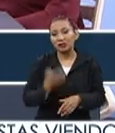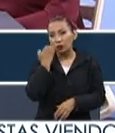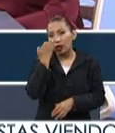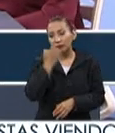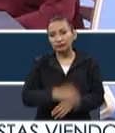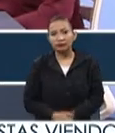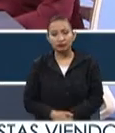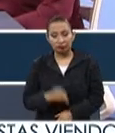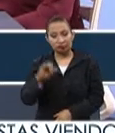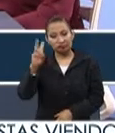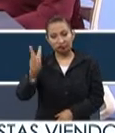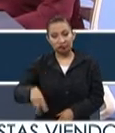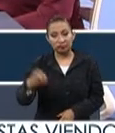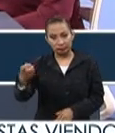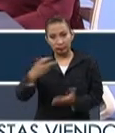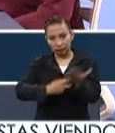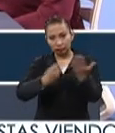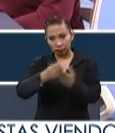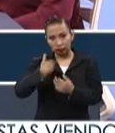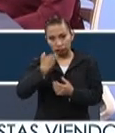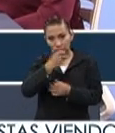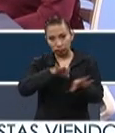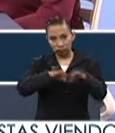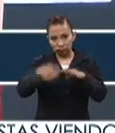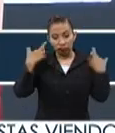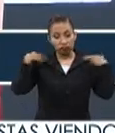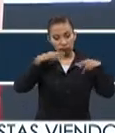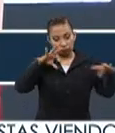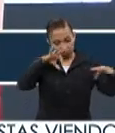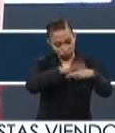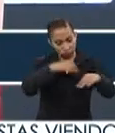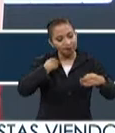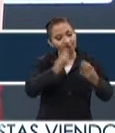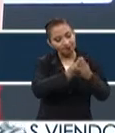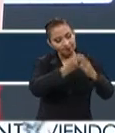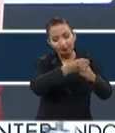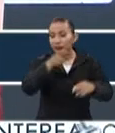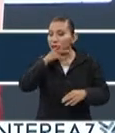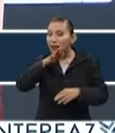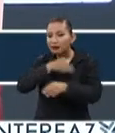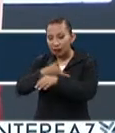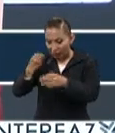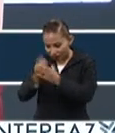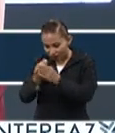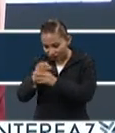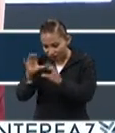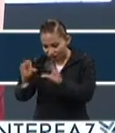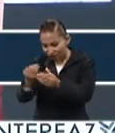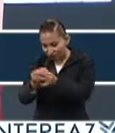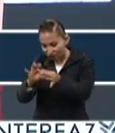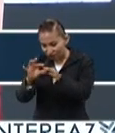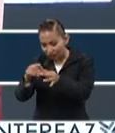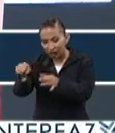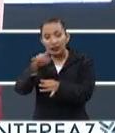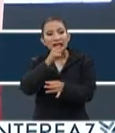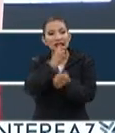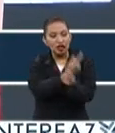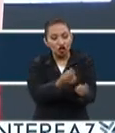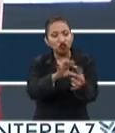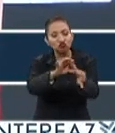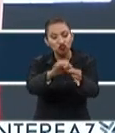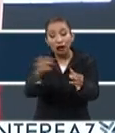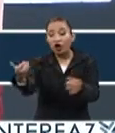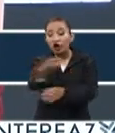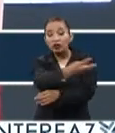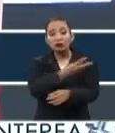Definitivamente, y también parte de este programa, por eso se trabaja con los maestros, se trabaja con los padres de familia y se trabaja con los niños, porque los